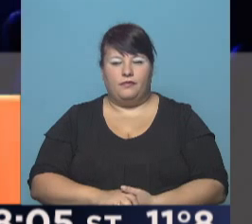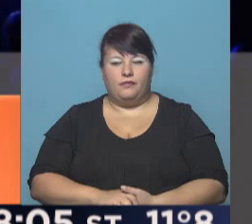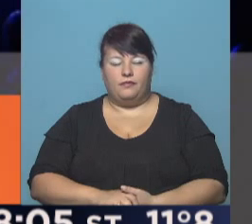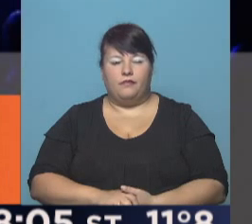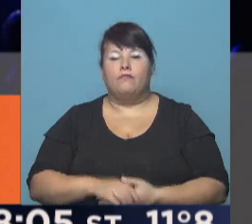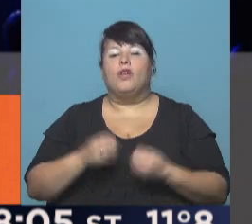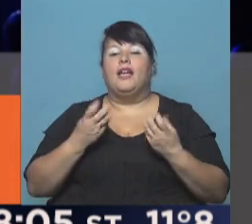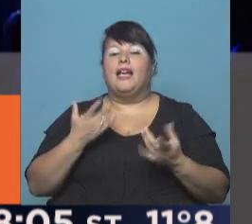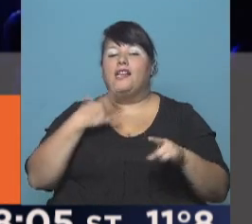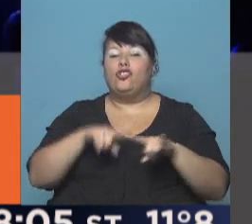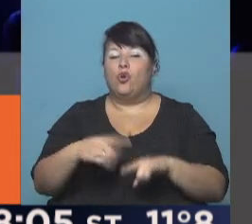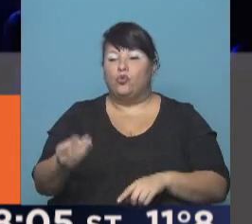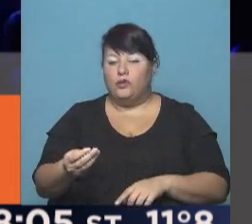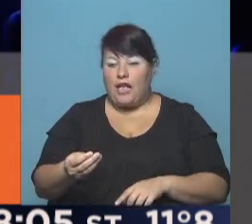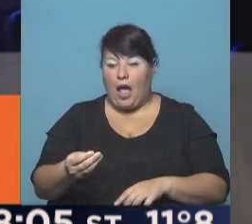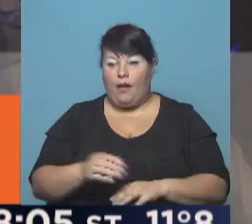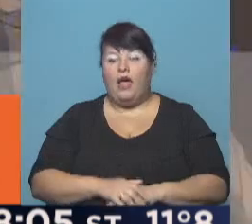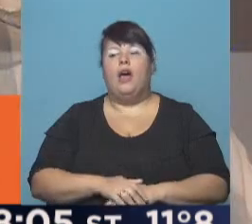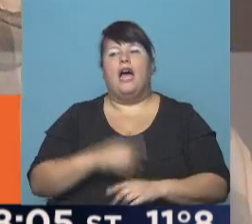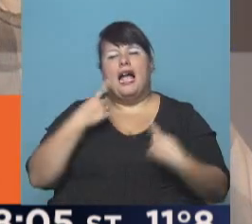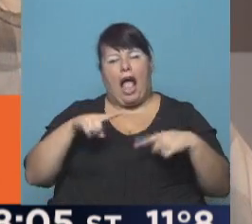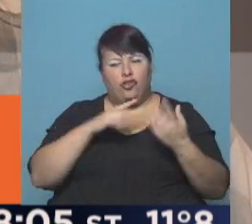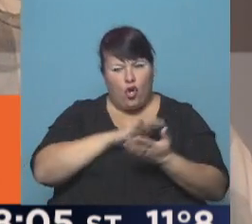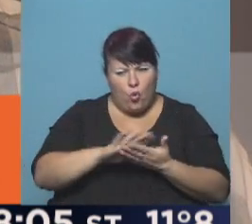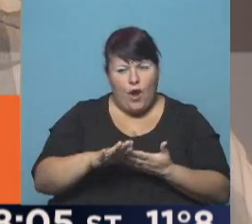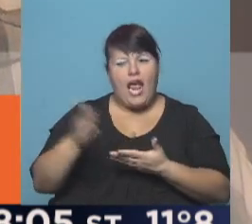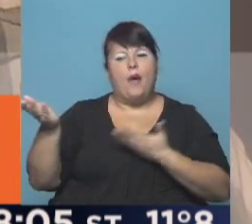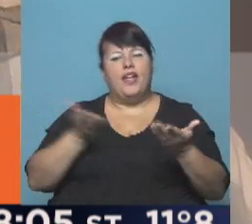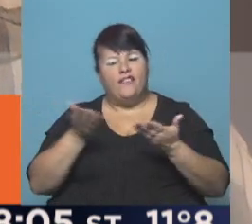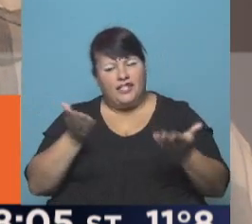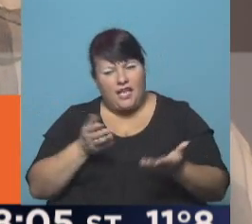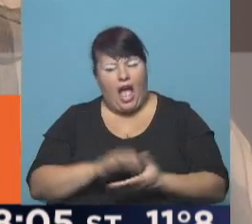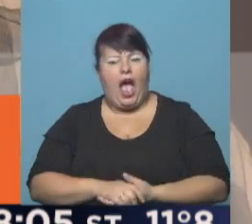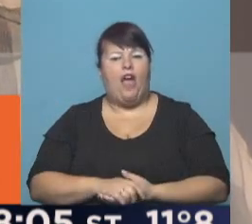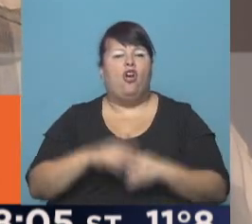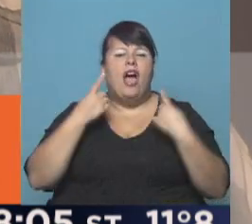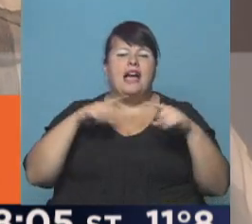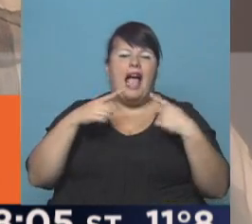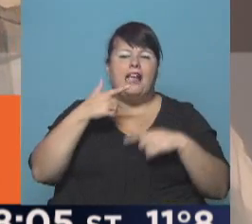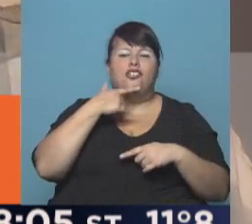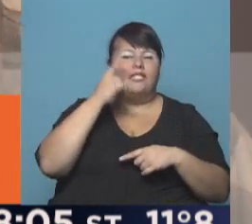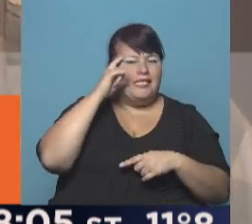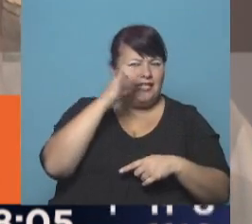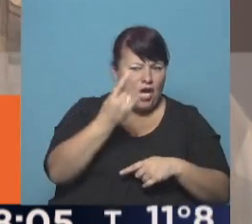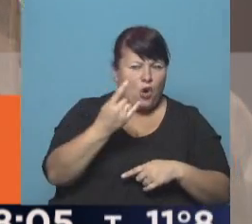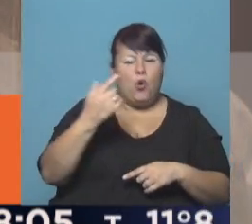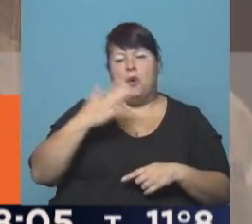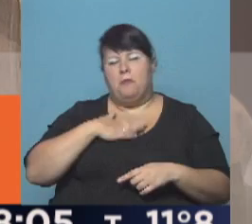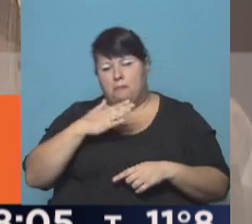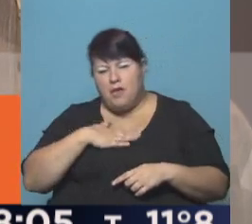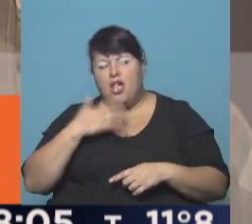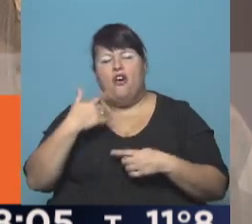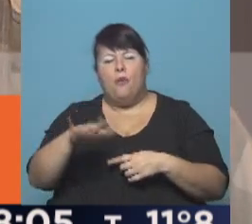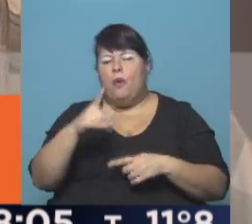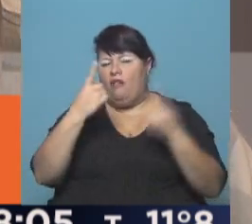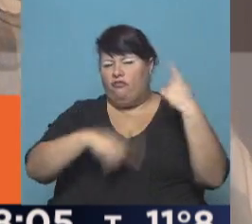¿Cómo va a ser el show este sábado? Va a haber temas nuevos, hay invitados, hay temas de Serú, hay temas míos,